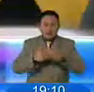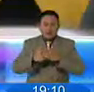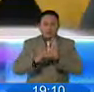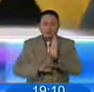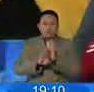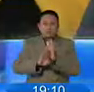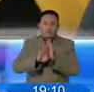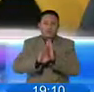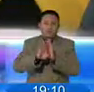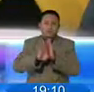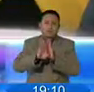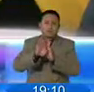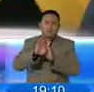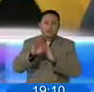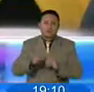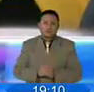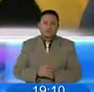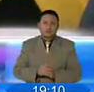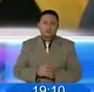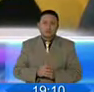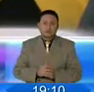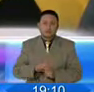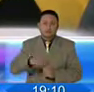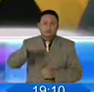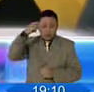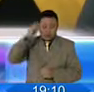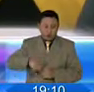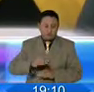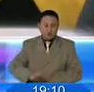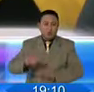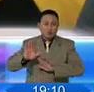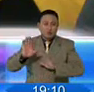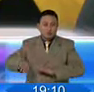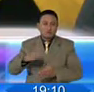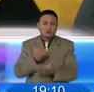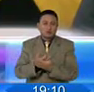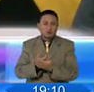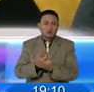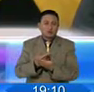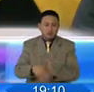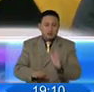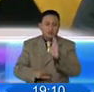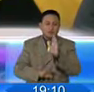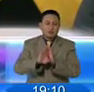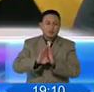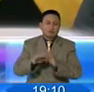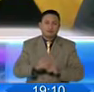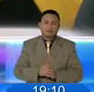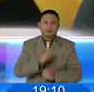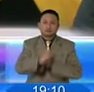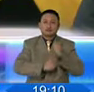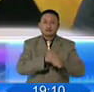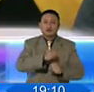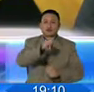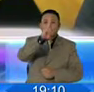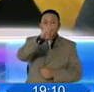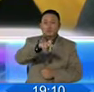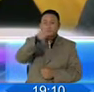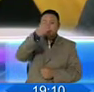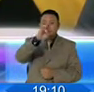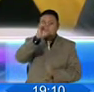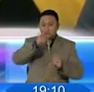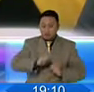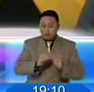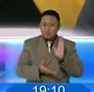ecuatoriana y estabilización, que fue el compromiso que tuvo el Gobierno Nacional. Economía ecuatoriana para el primer trimestre del año 2017